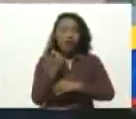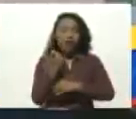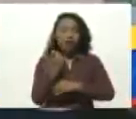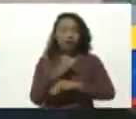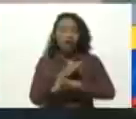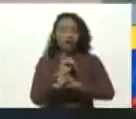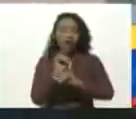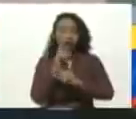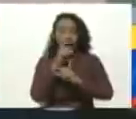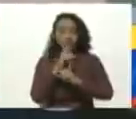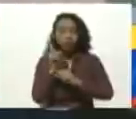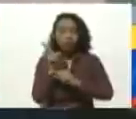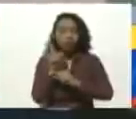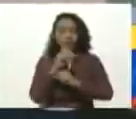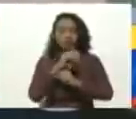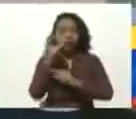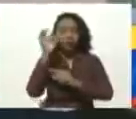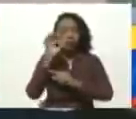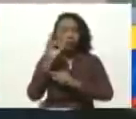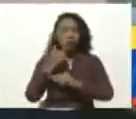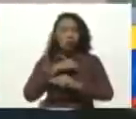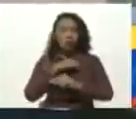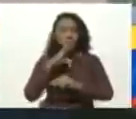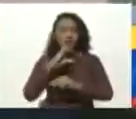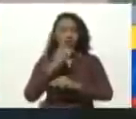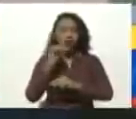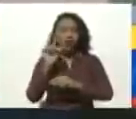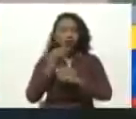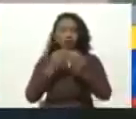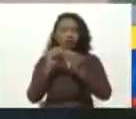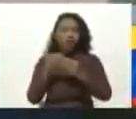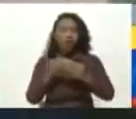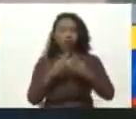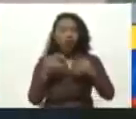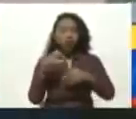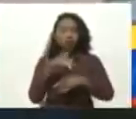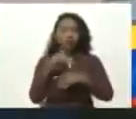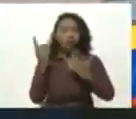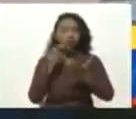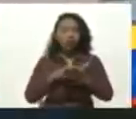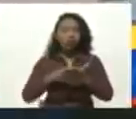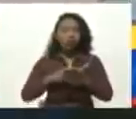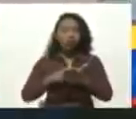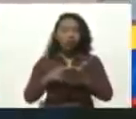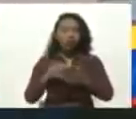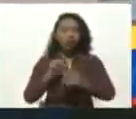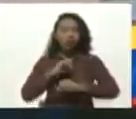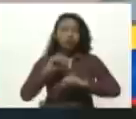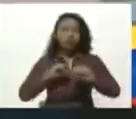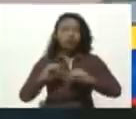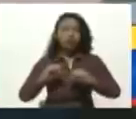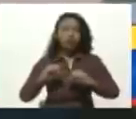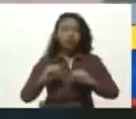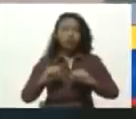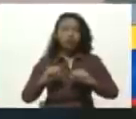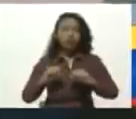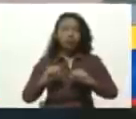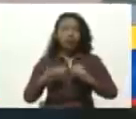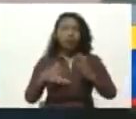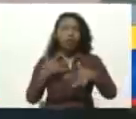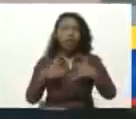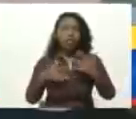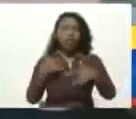culminar el año deben estar el 100% de nuestros CDI reparados. Todo esto como resultado de las acciones y de la